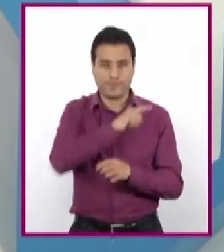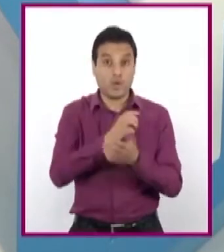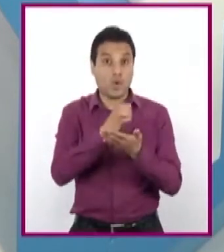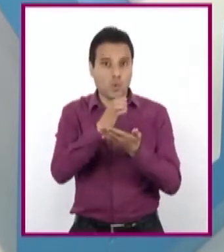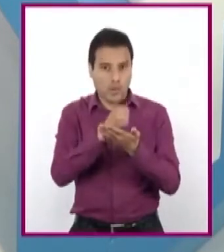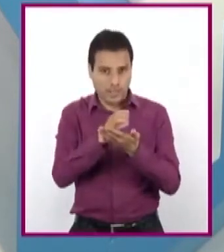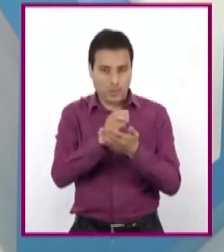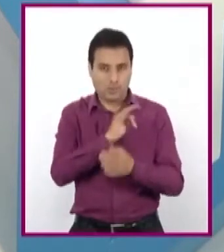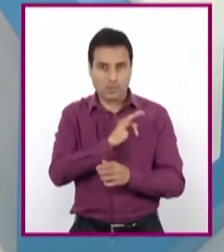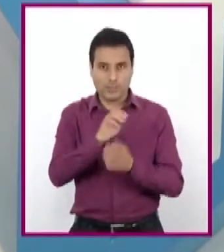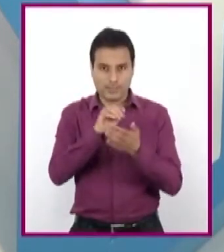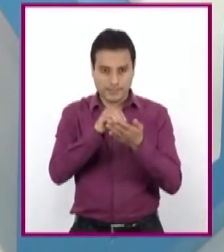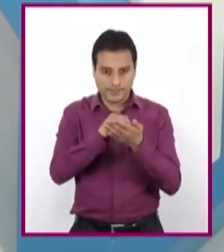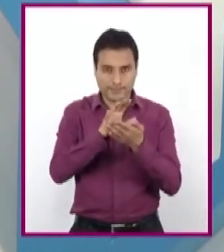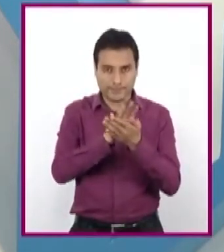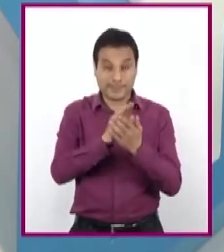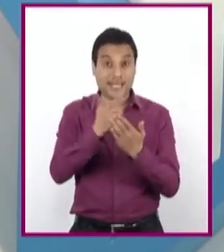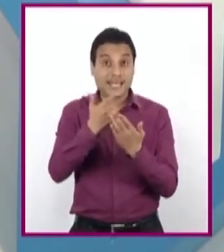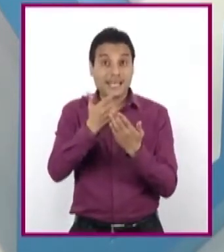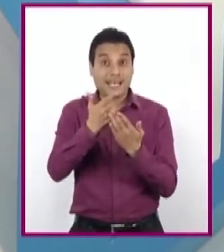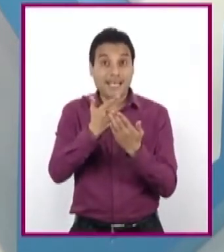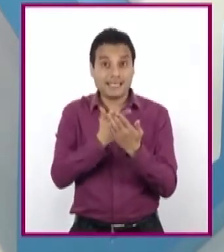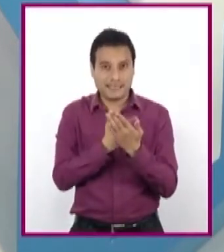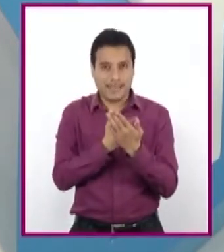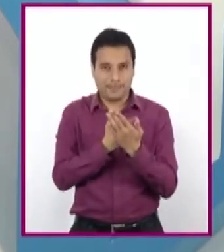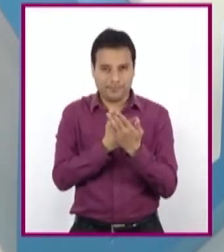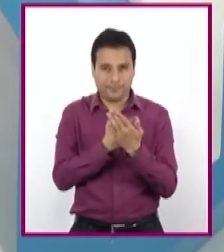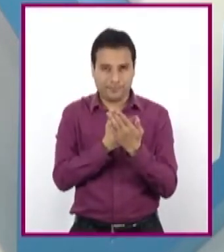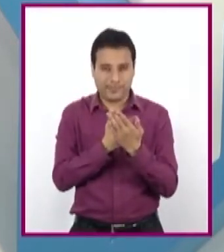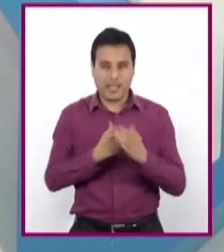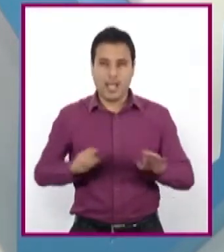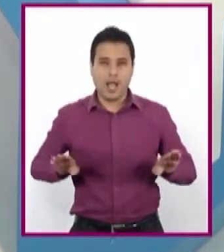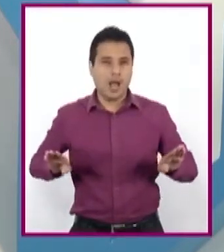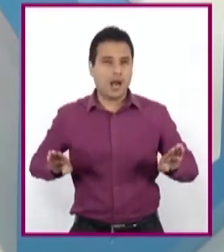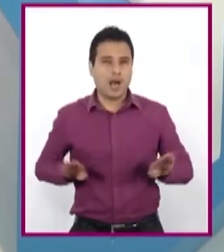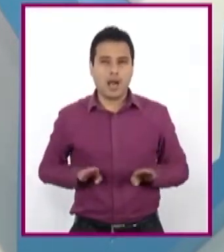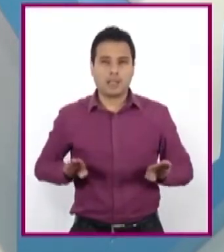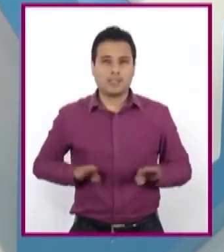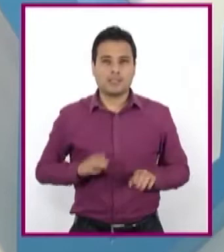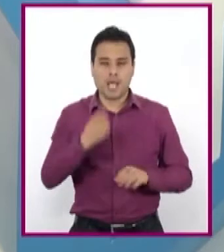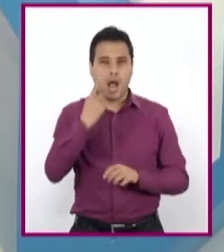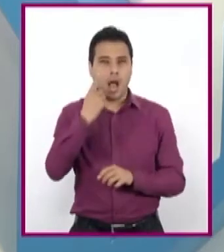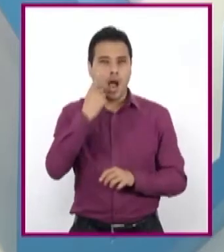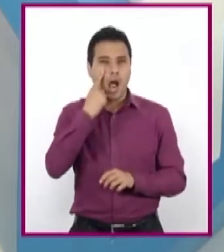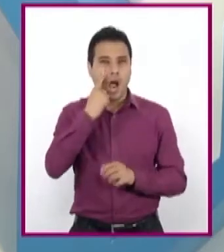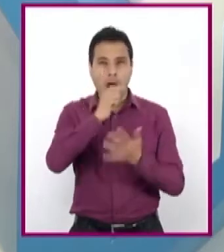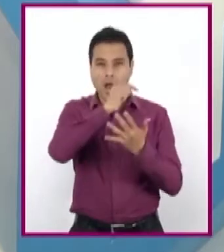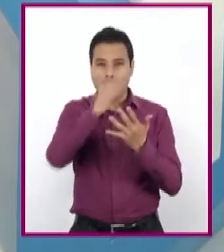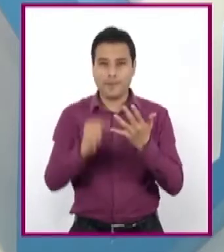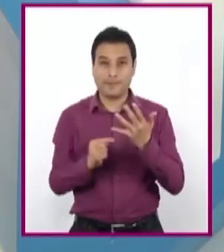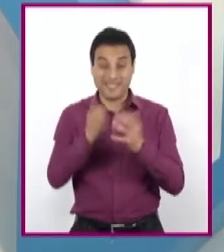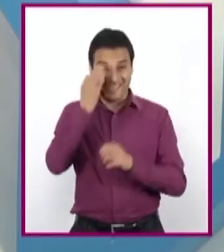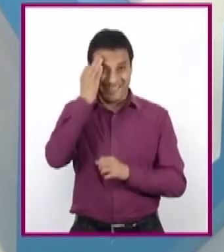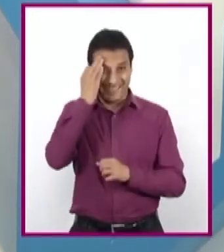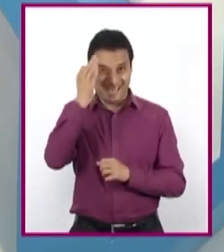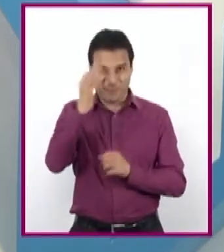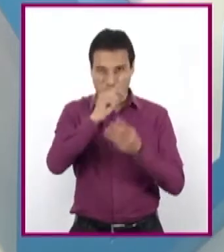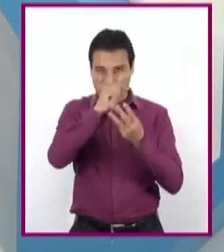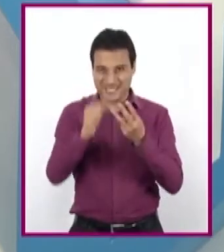una lista sobre cuáles son las principales características que se desarrollan dentro de los 3 lapsos del periodo